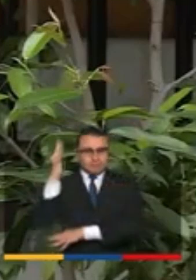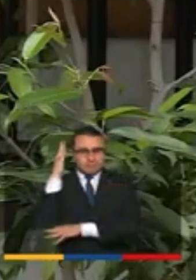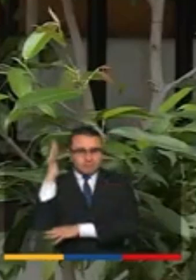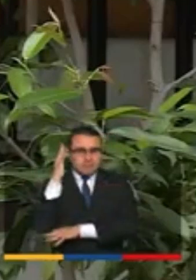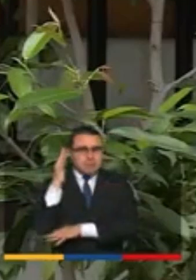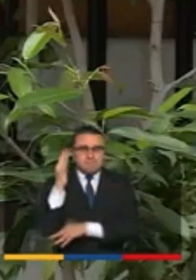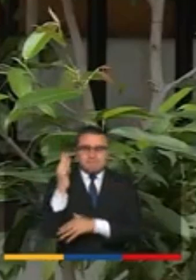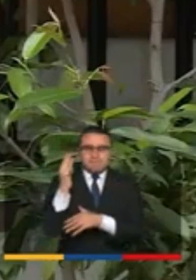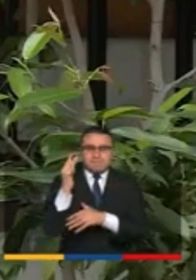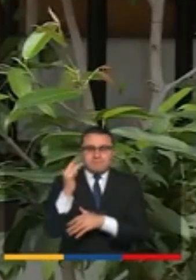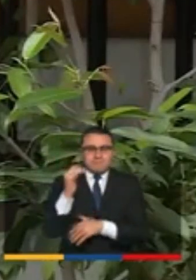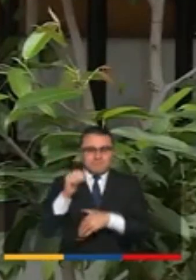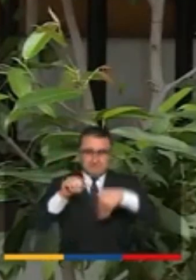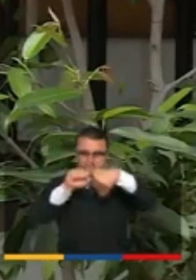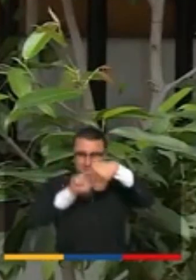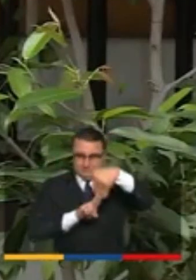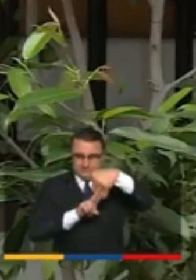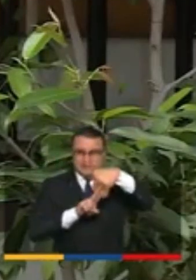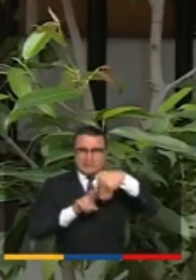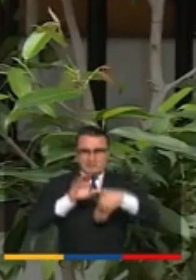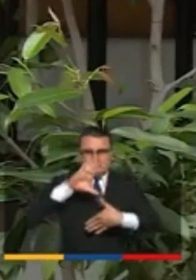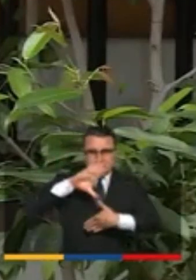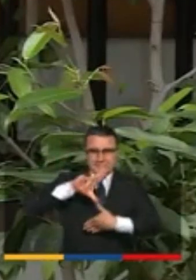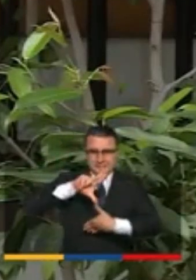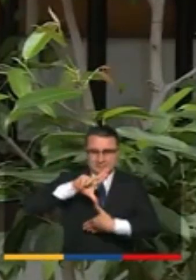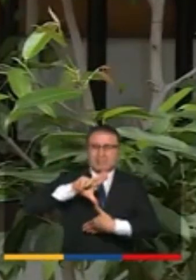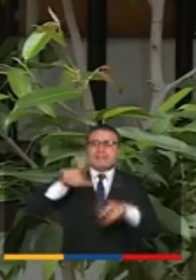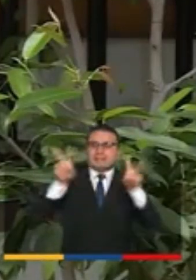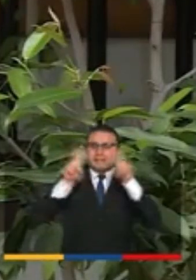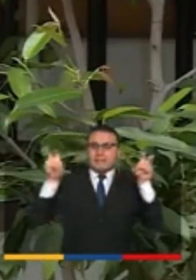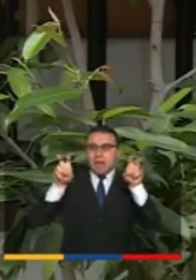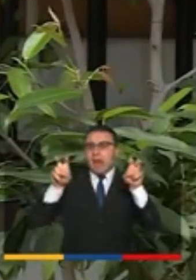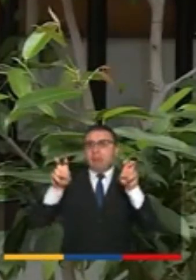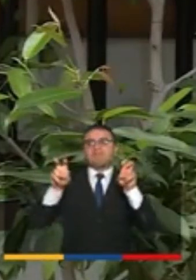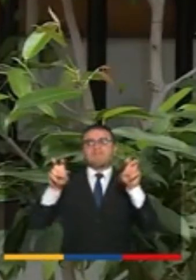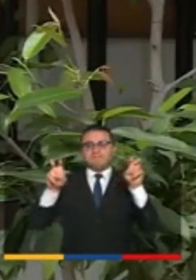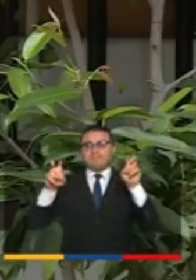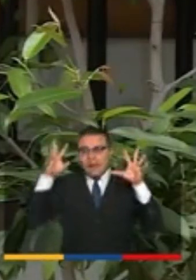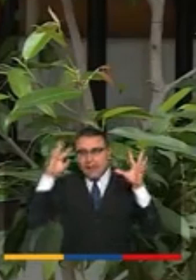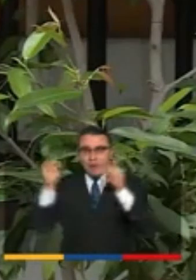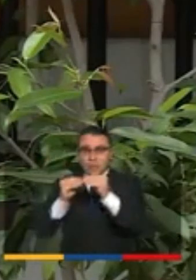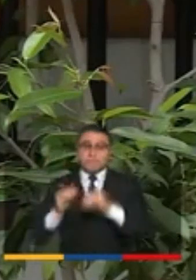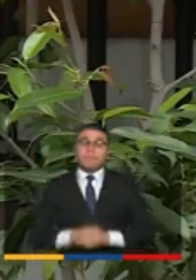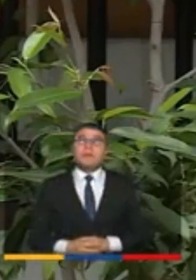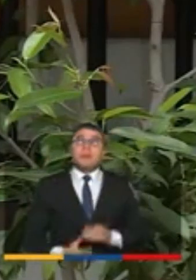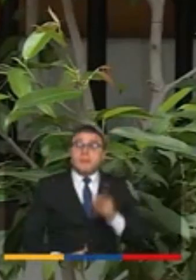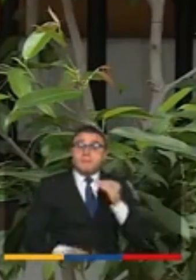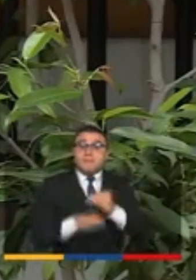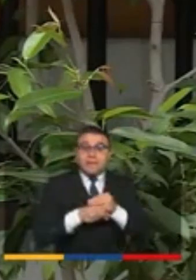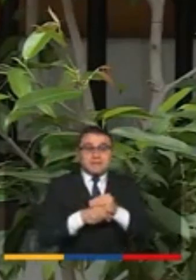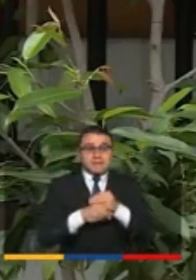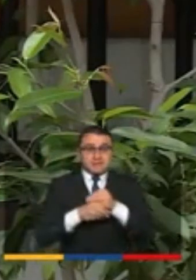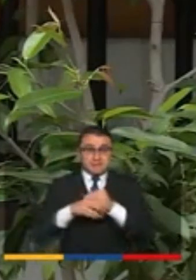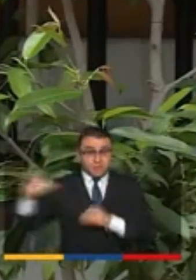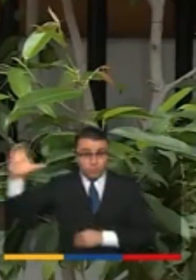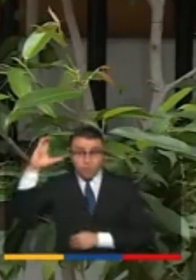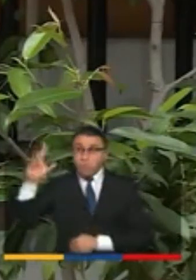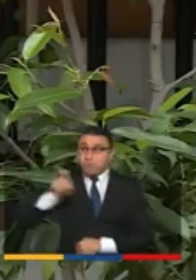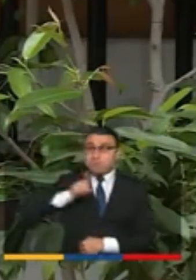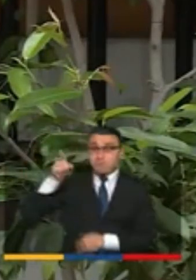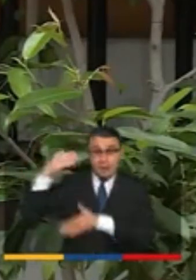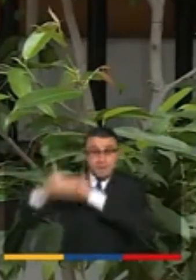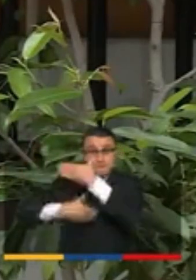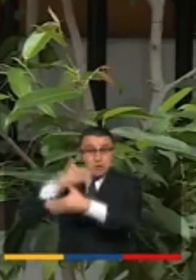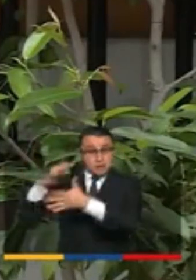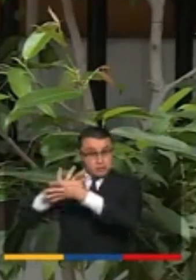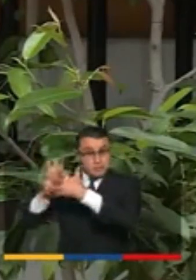brevedad. En segundo lugar, hemos acordado continuar con nuestro apoyo a los procesos de paz en Colombia.